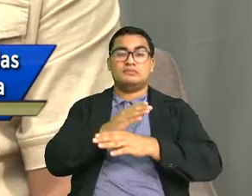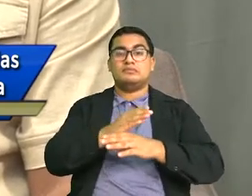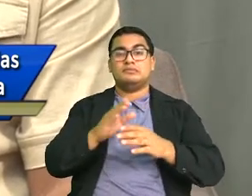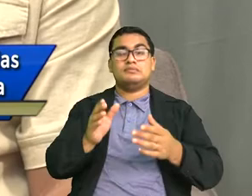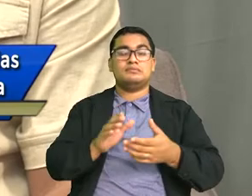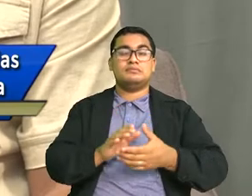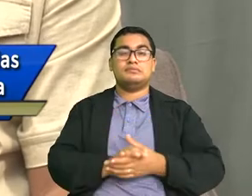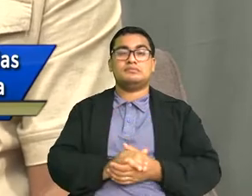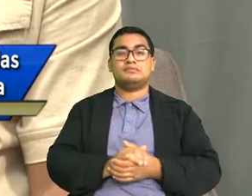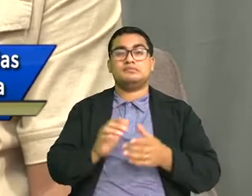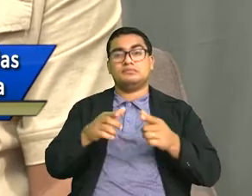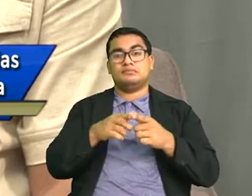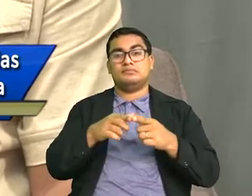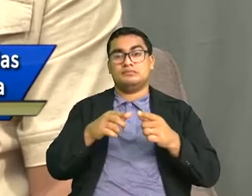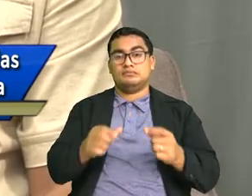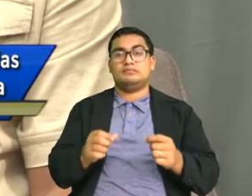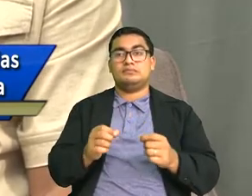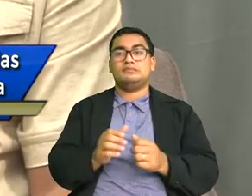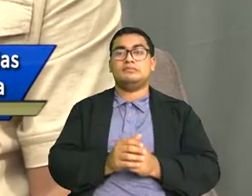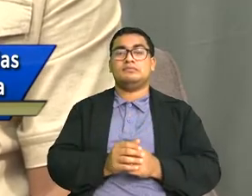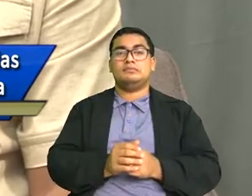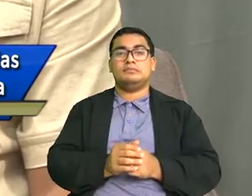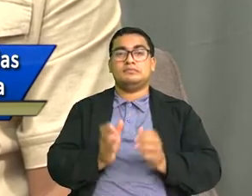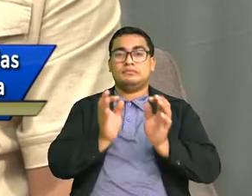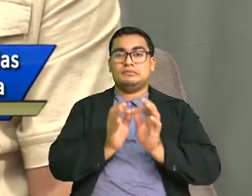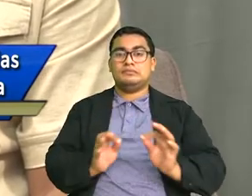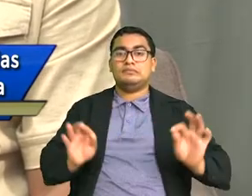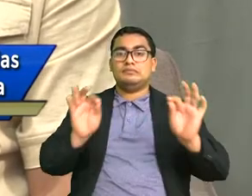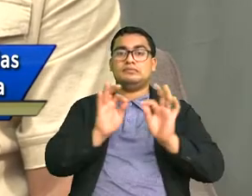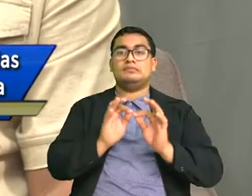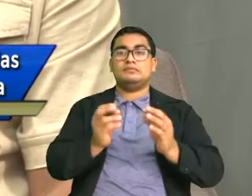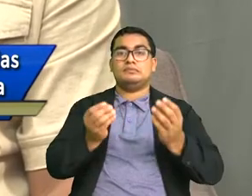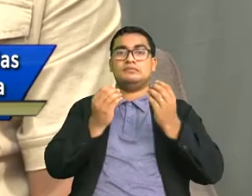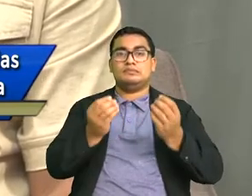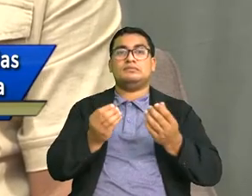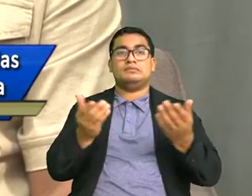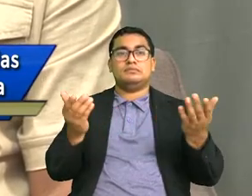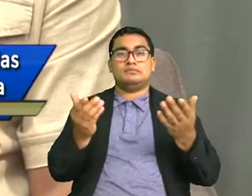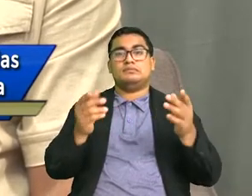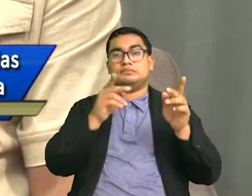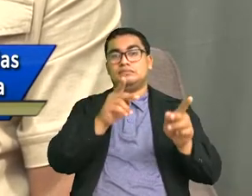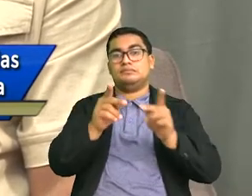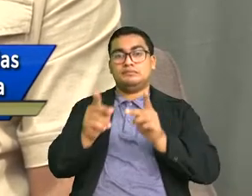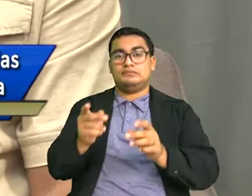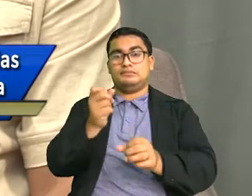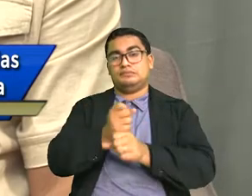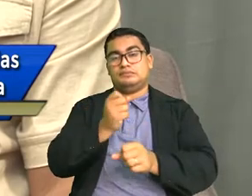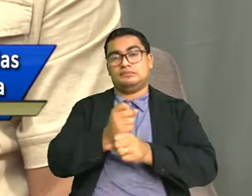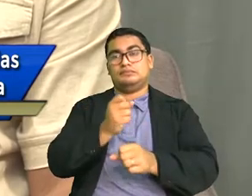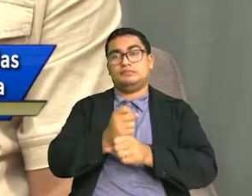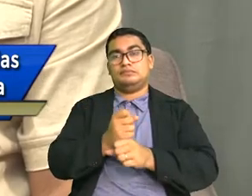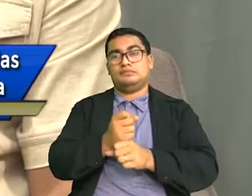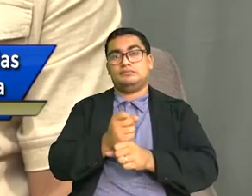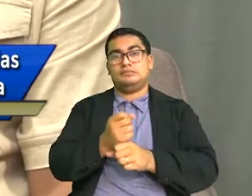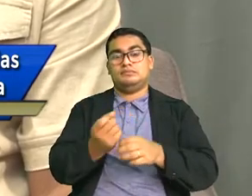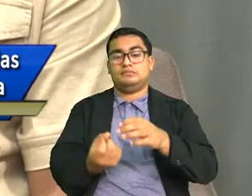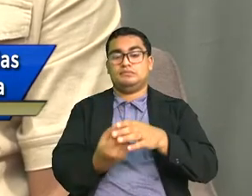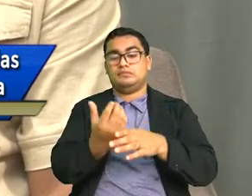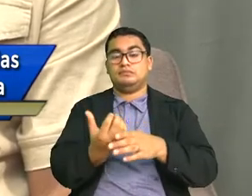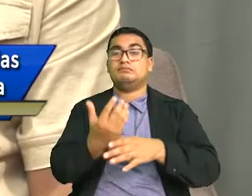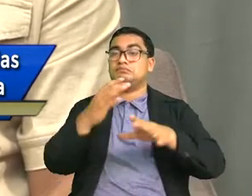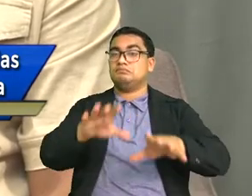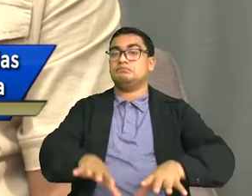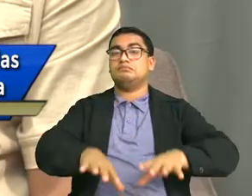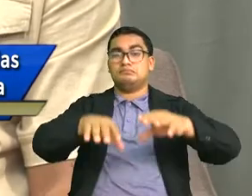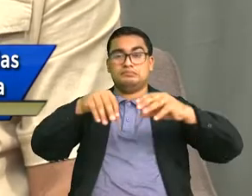departamento de managua una de las cosas bastante importantes y que los productores nos dan lo han aceptado pues lo han adoptado